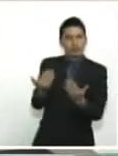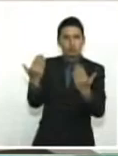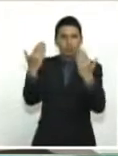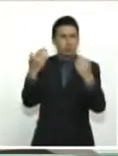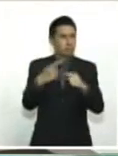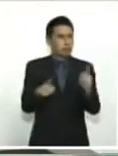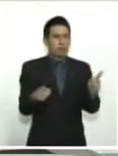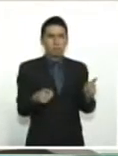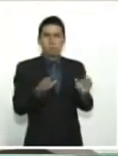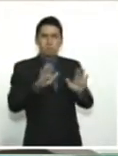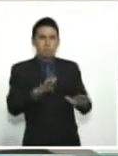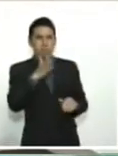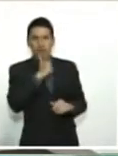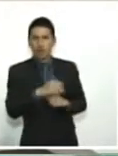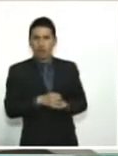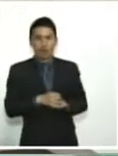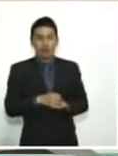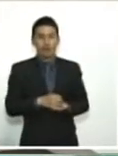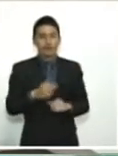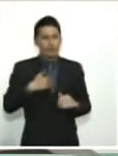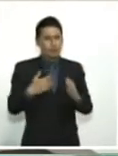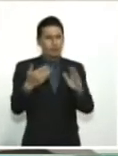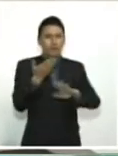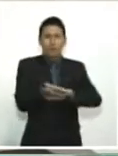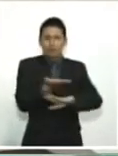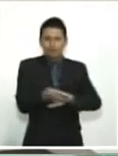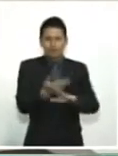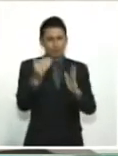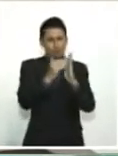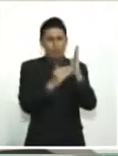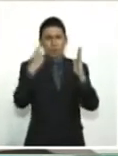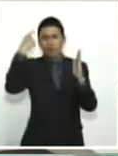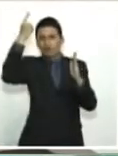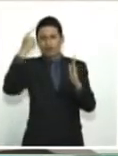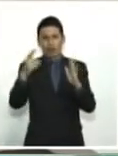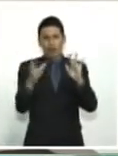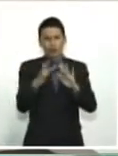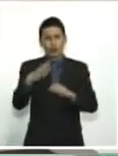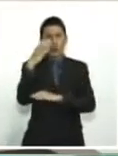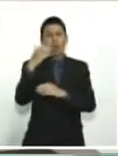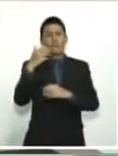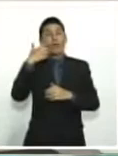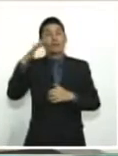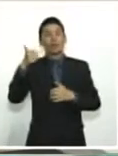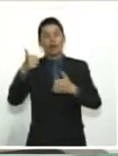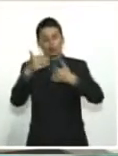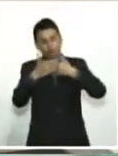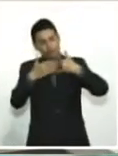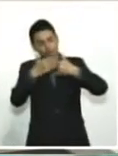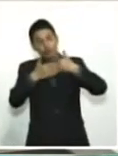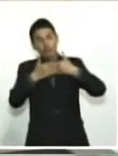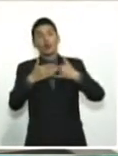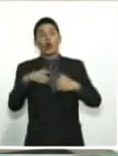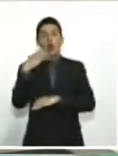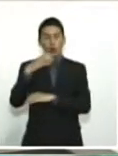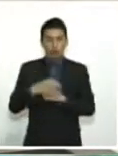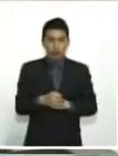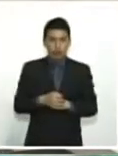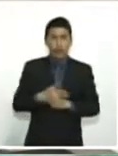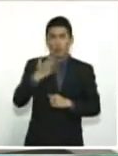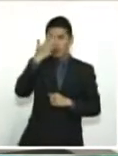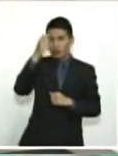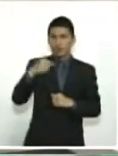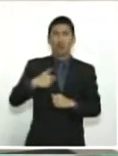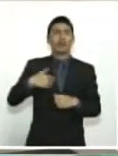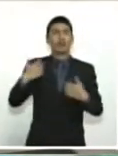ni veo la propuesta que debería tener los colombianos, sobre todo de la zona pacífica colombiana. Porque fuimos